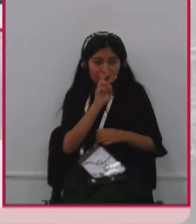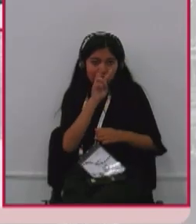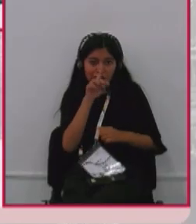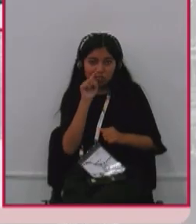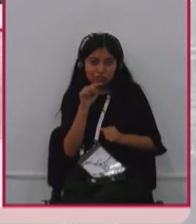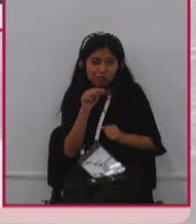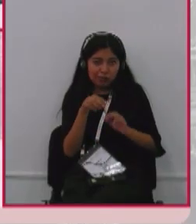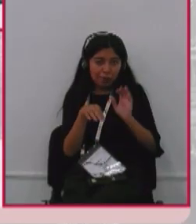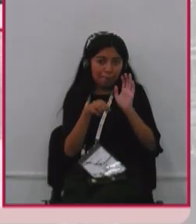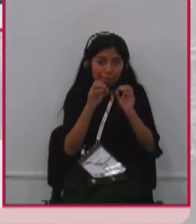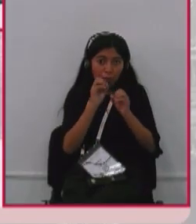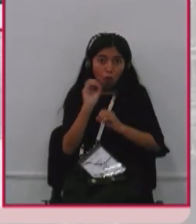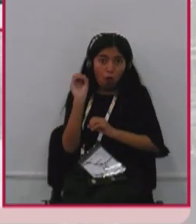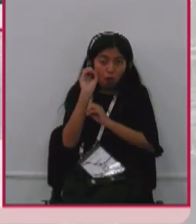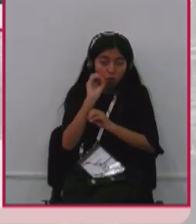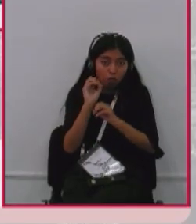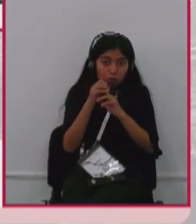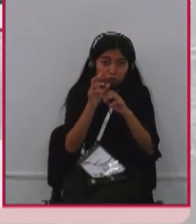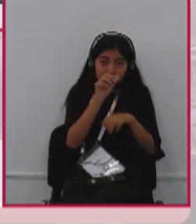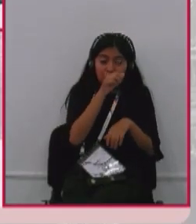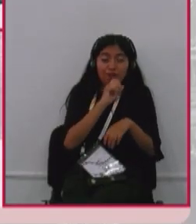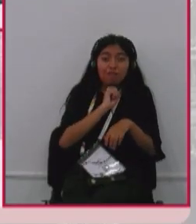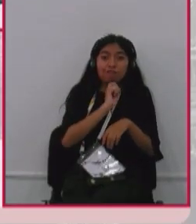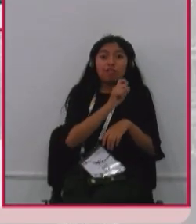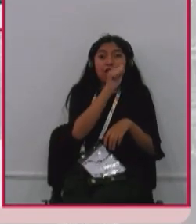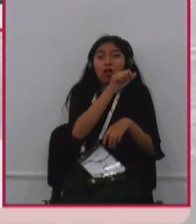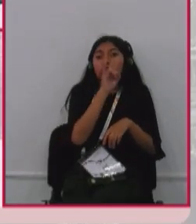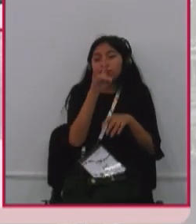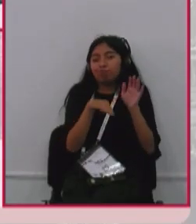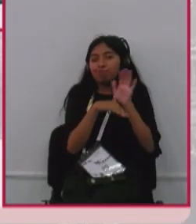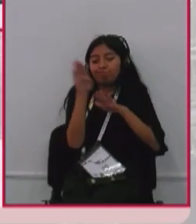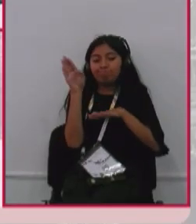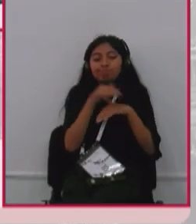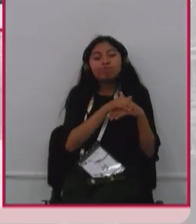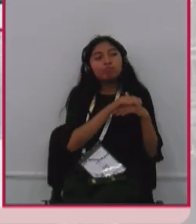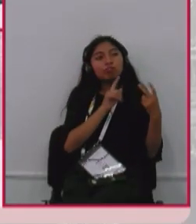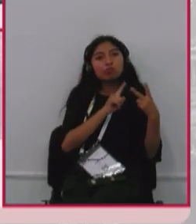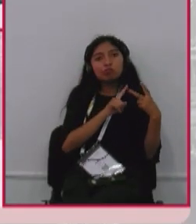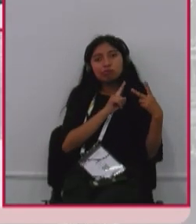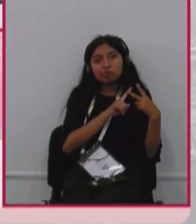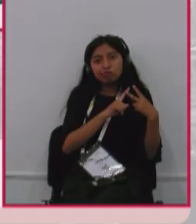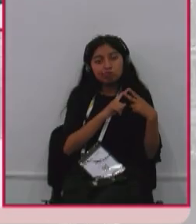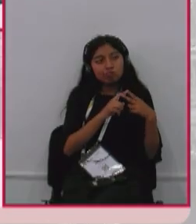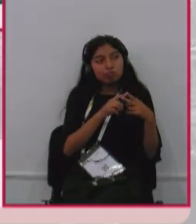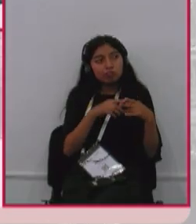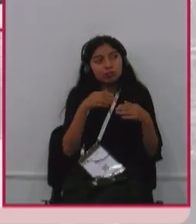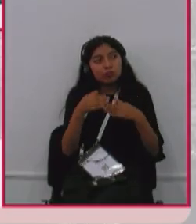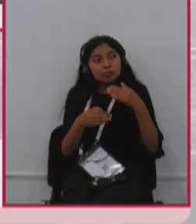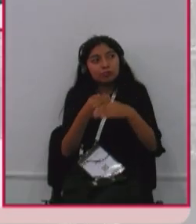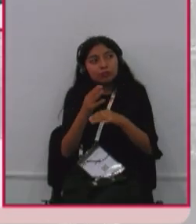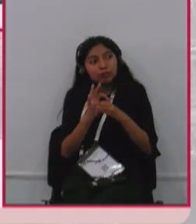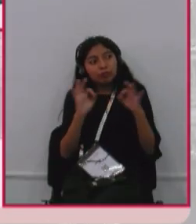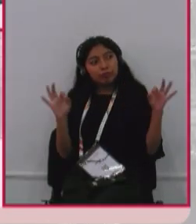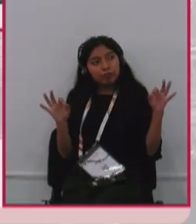de recuperación de oro. Y cuando se implementaron las otras 2 en el circuito de limpieza y en la